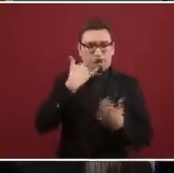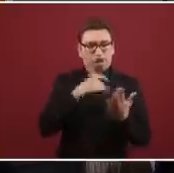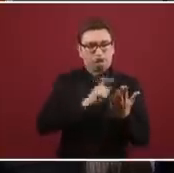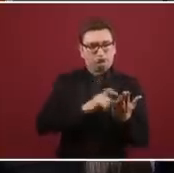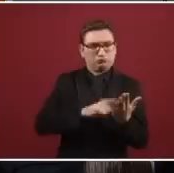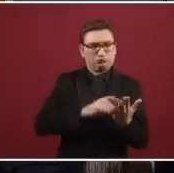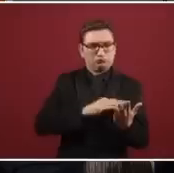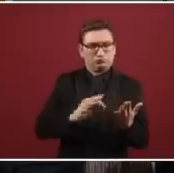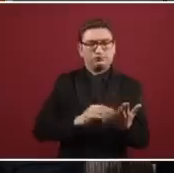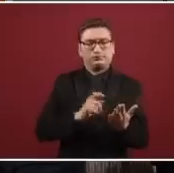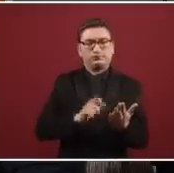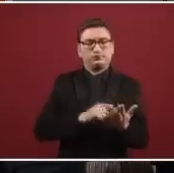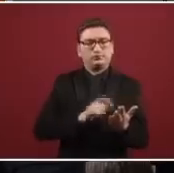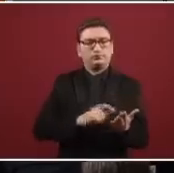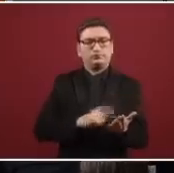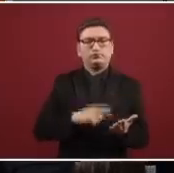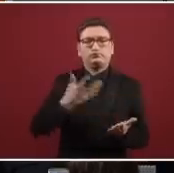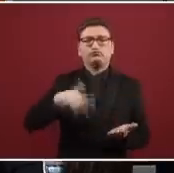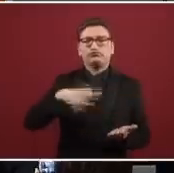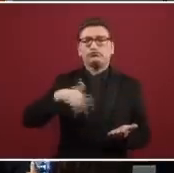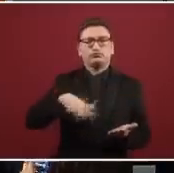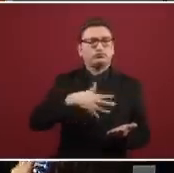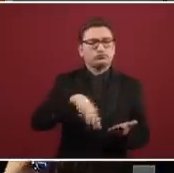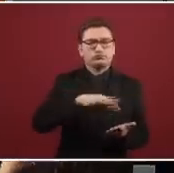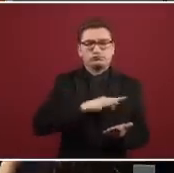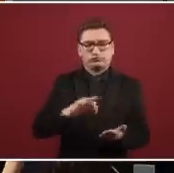la posibilidad de hacer búsquedas,